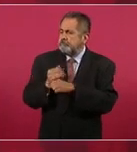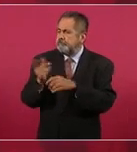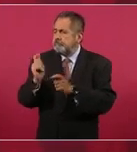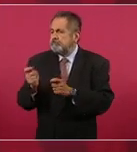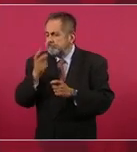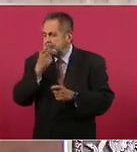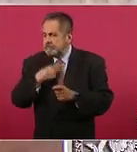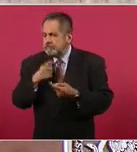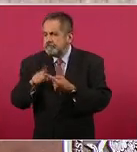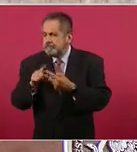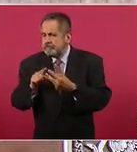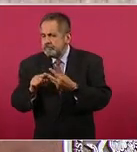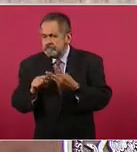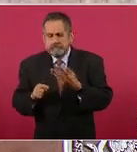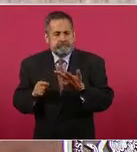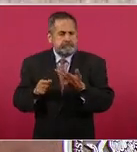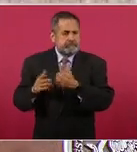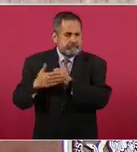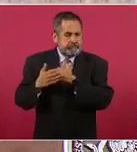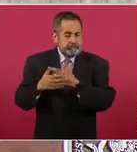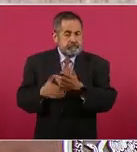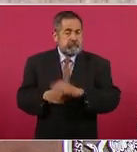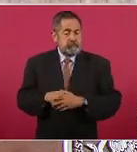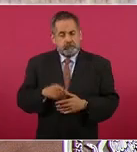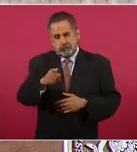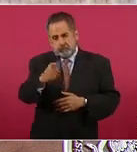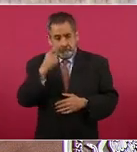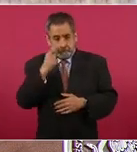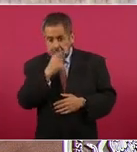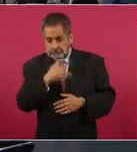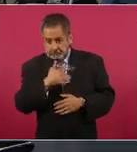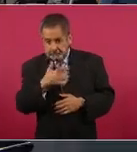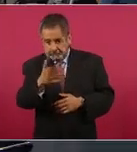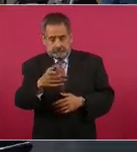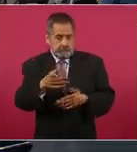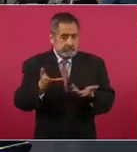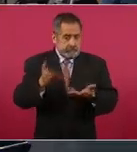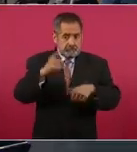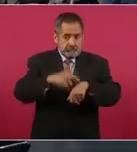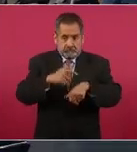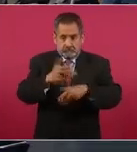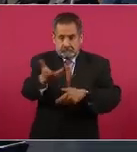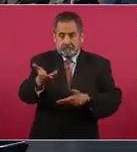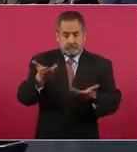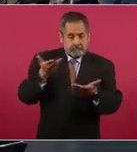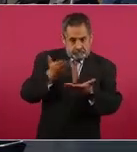nos informe. Y si te parece, de acuerdo a tu propuesta,